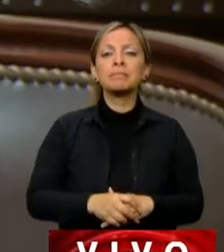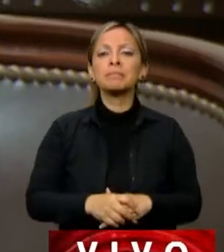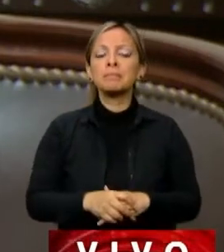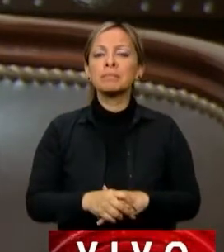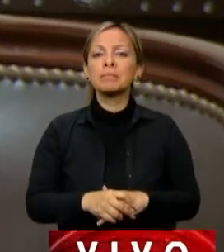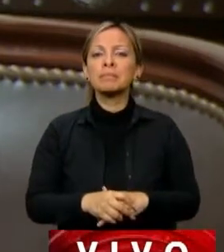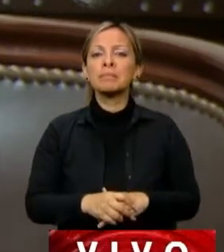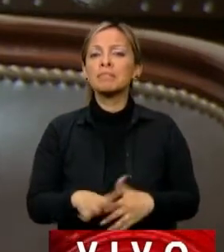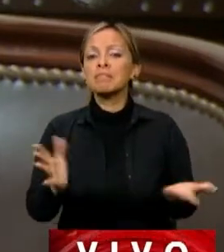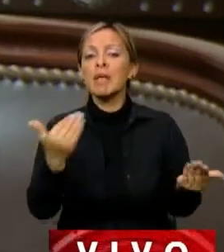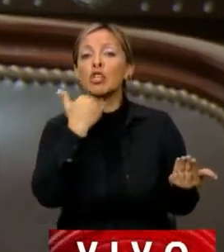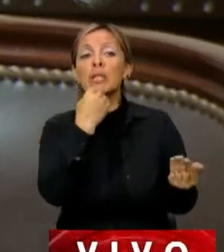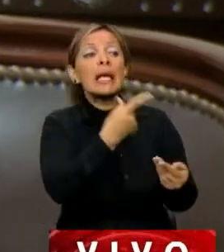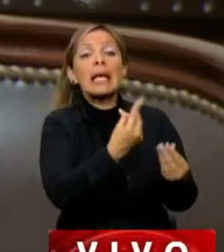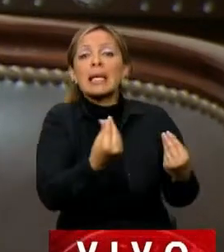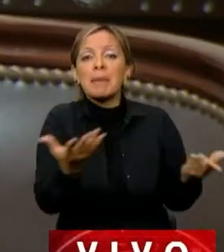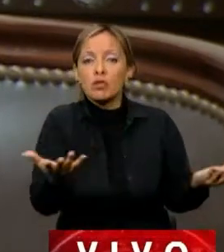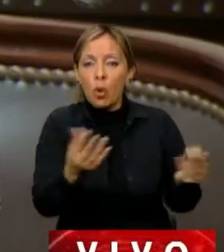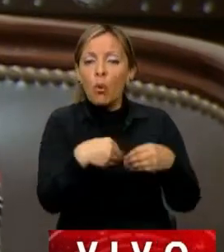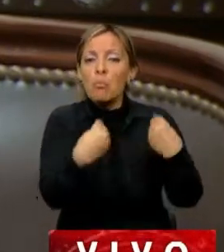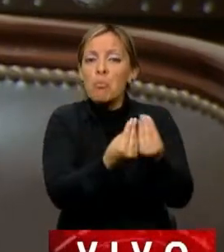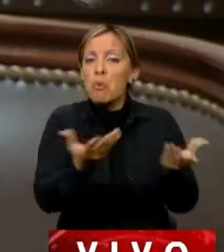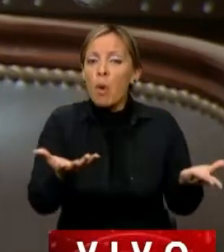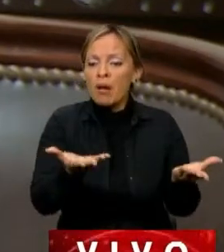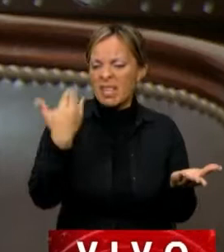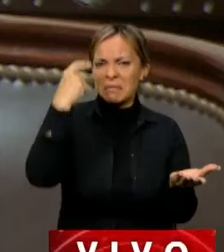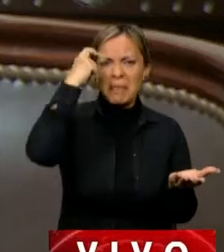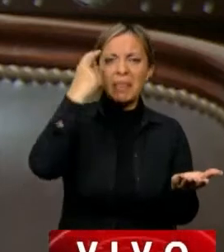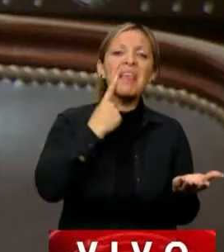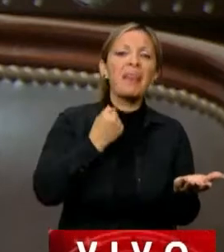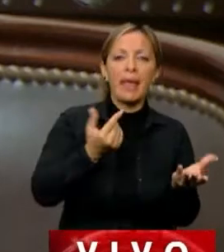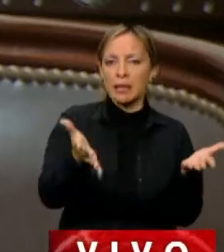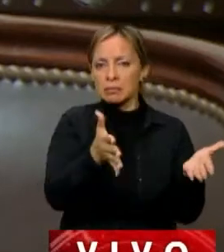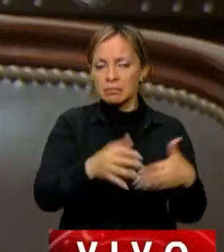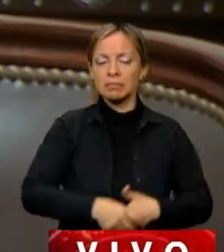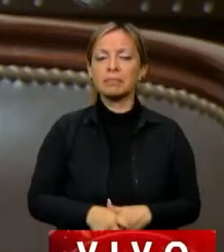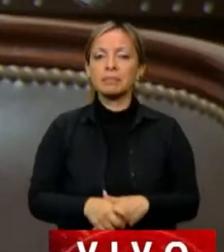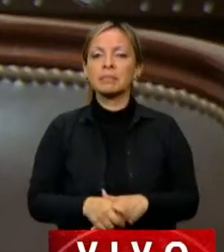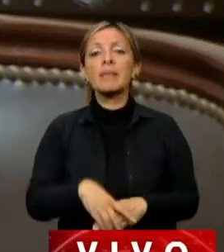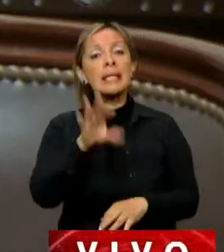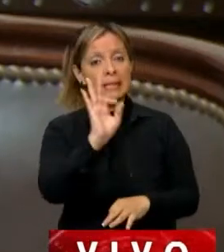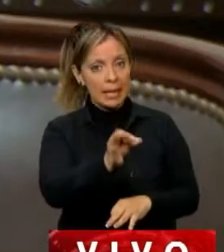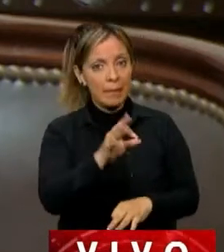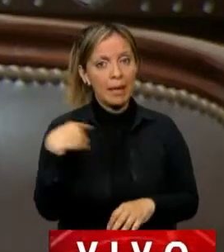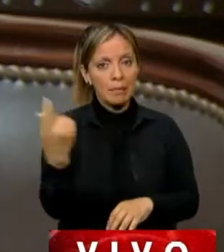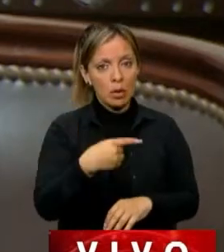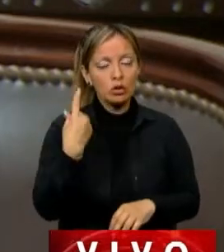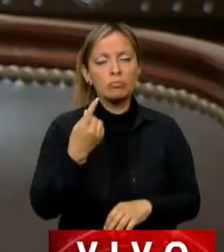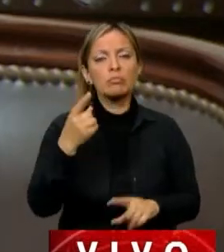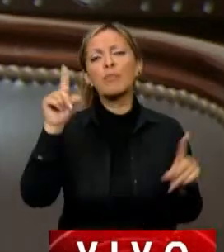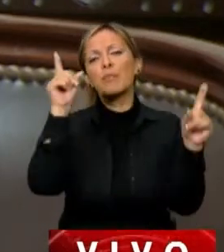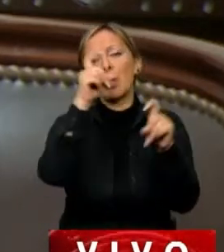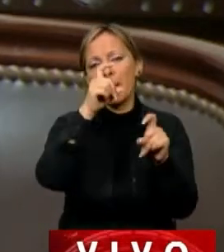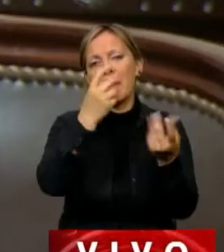no tenemos noción de los resultados. Esto ha sido hace 10 días, no más. Sabemos que el problema